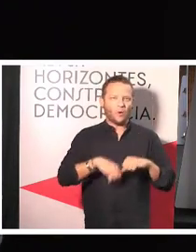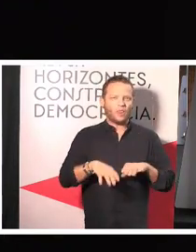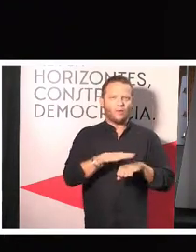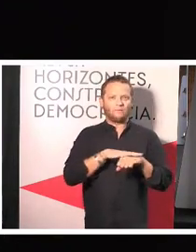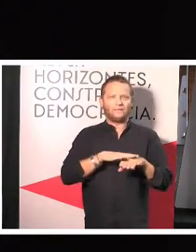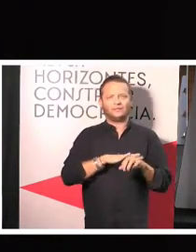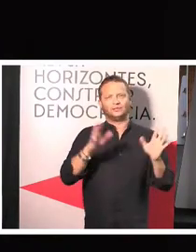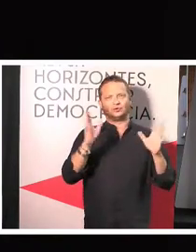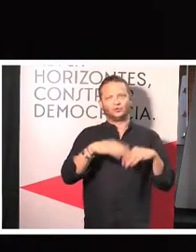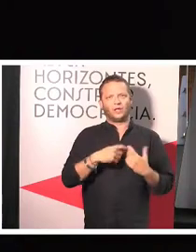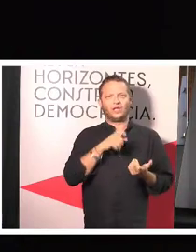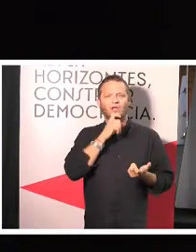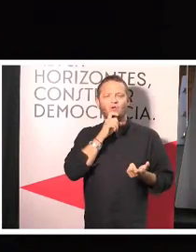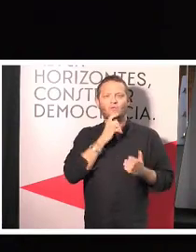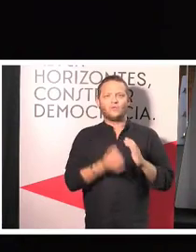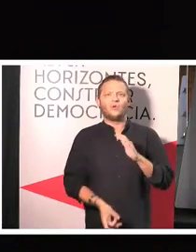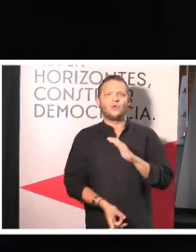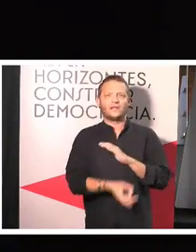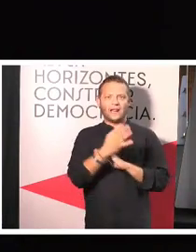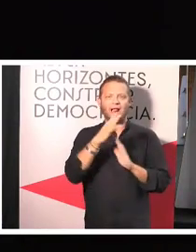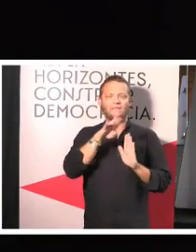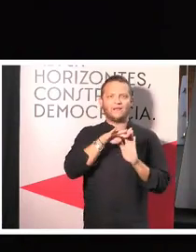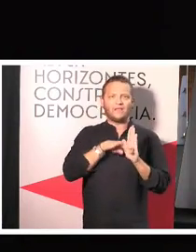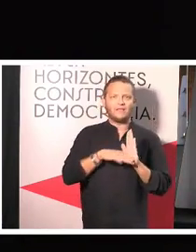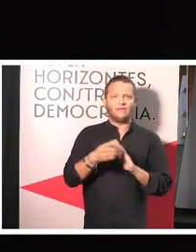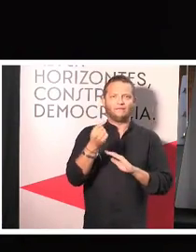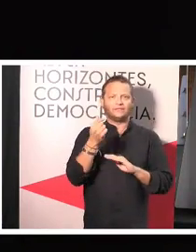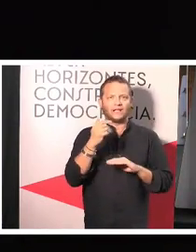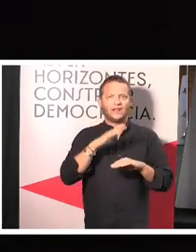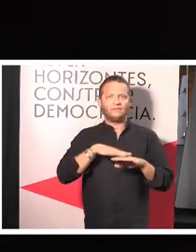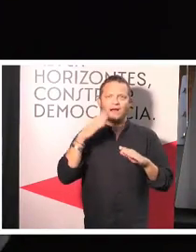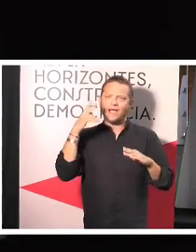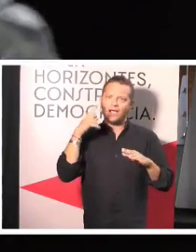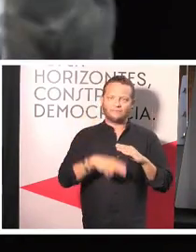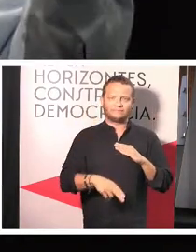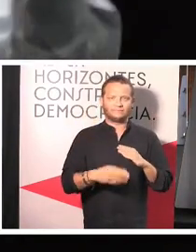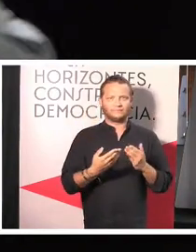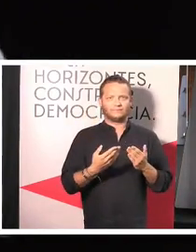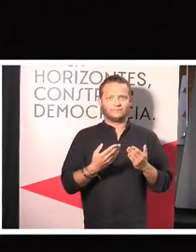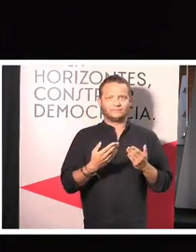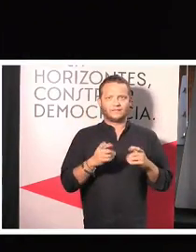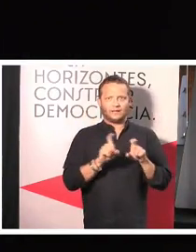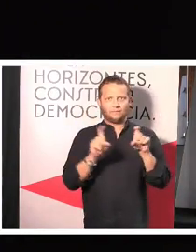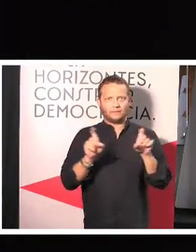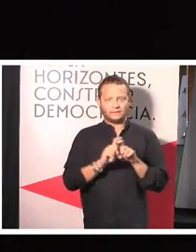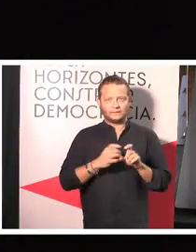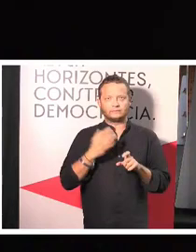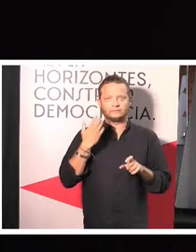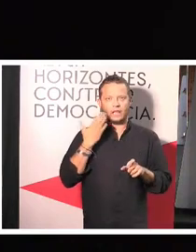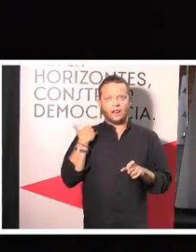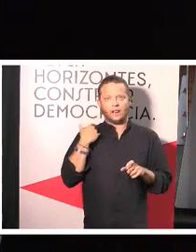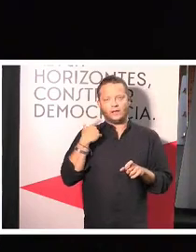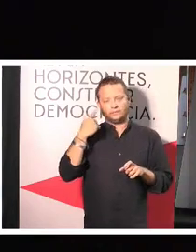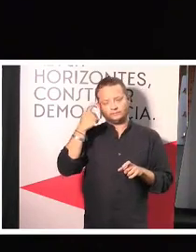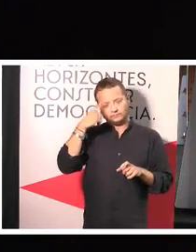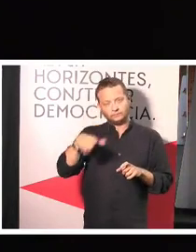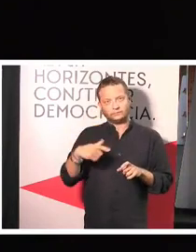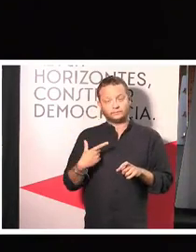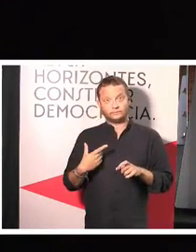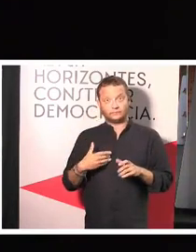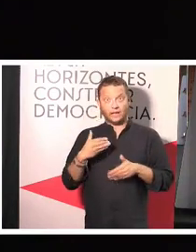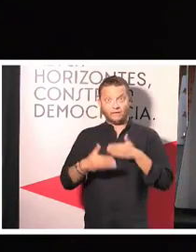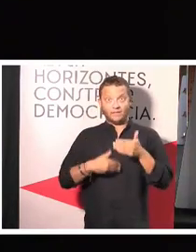básicos sobre cómo implementar medidas fiscales que pongan coto a estas empresas. Recientemente, como sabéis, se ha avanzado en